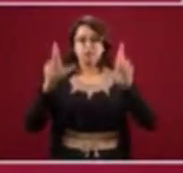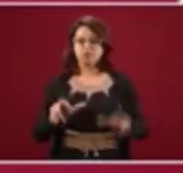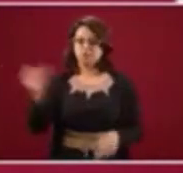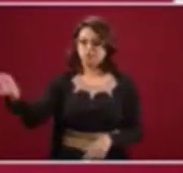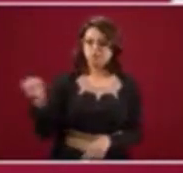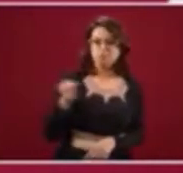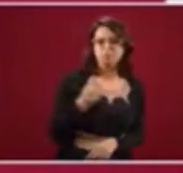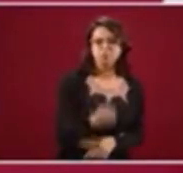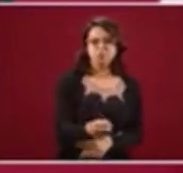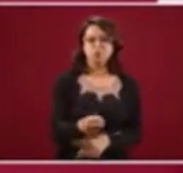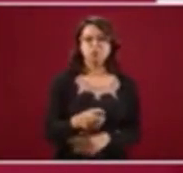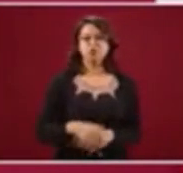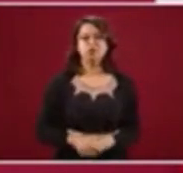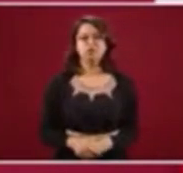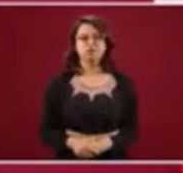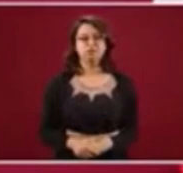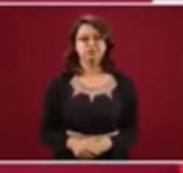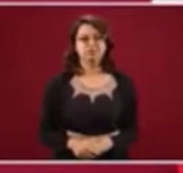Por eso